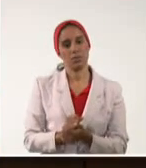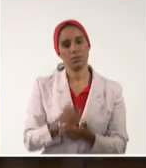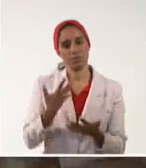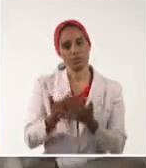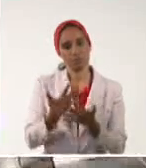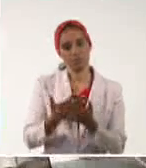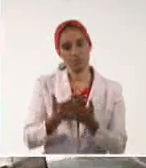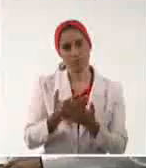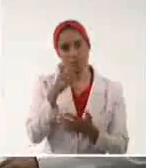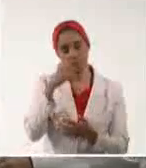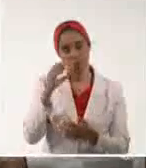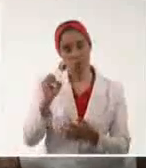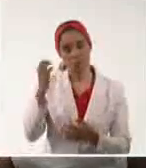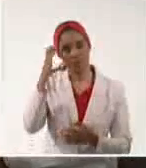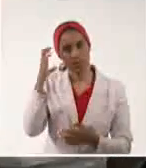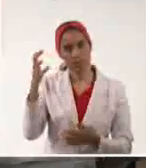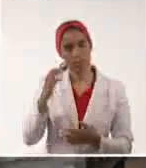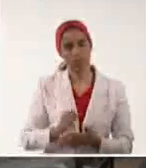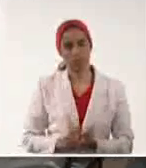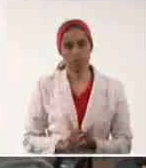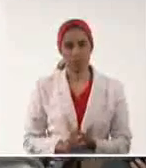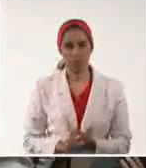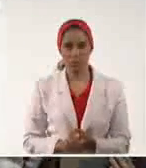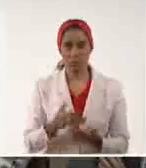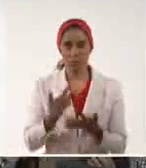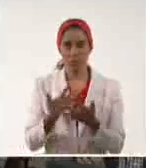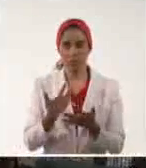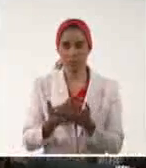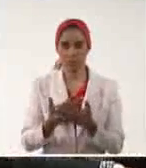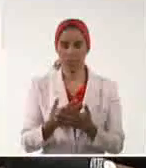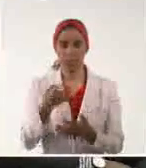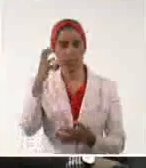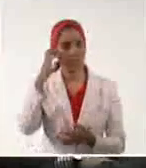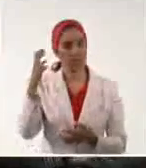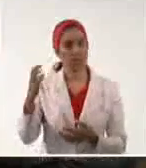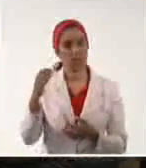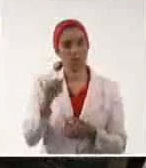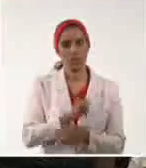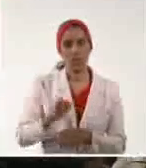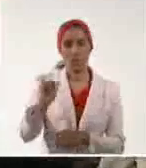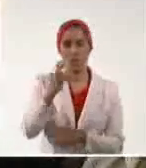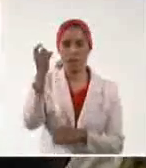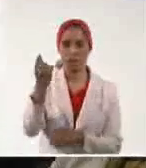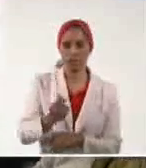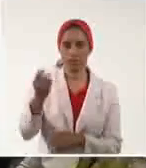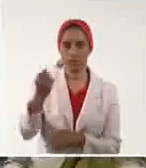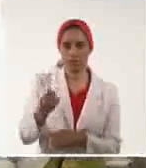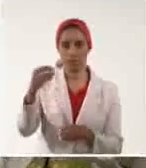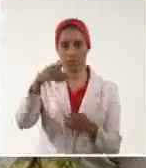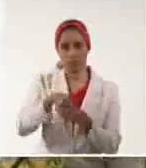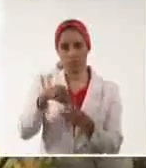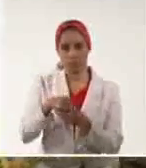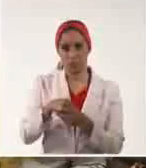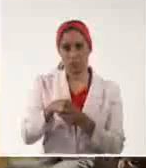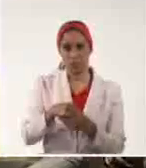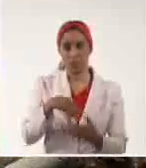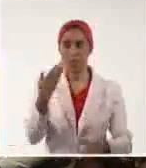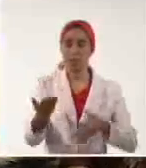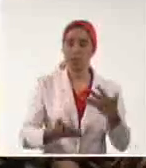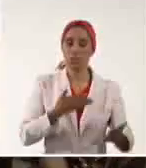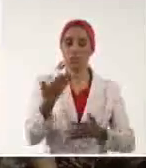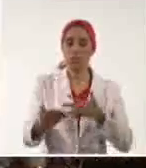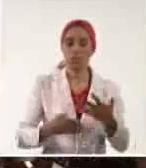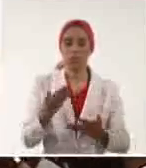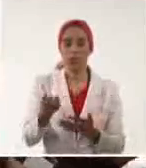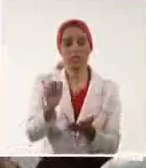estatal. El sistema empresarial debe estar dispuesto a hacer todo lo posible para estimular la producción de bienes y servicios